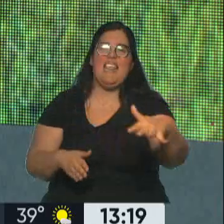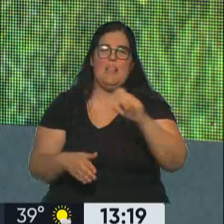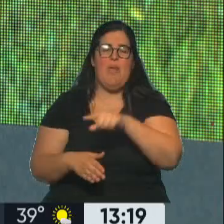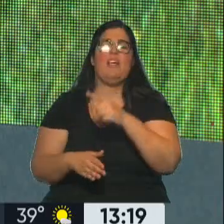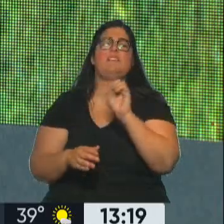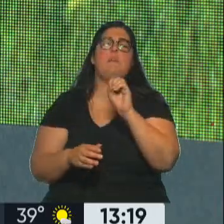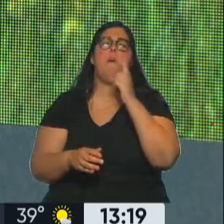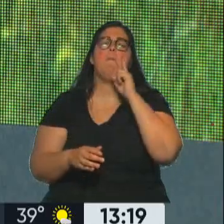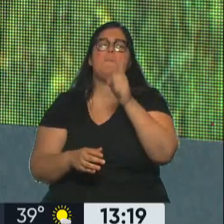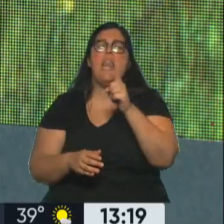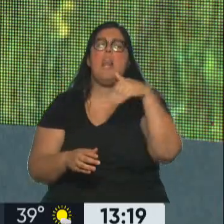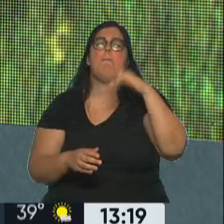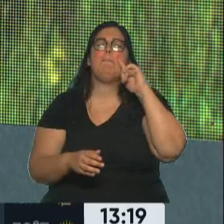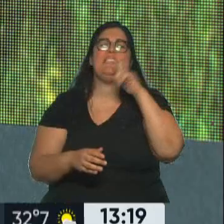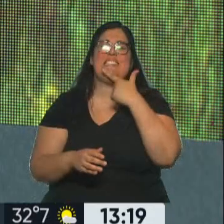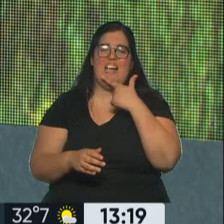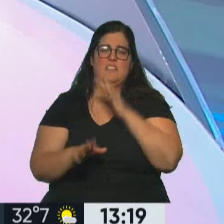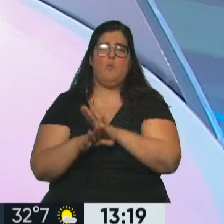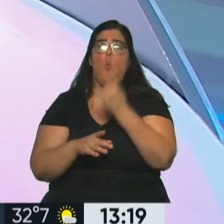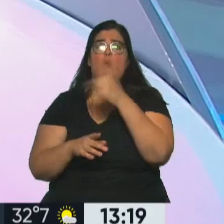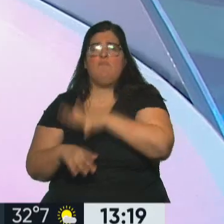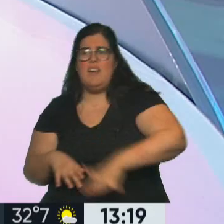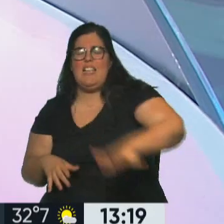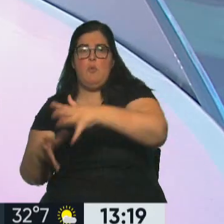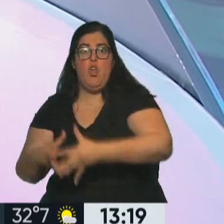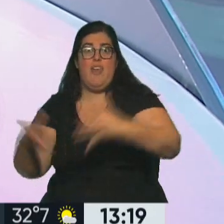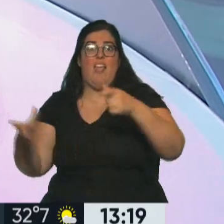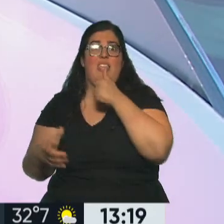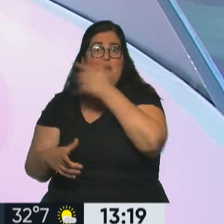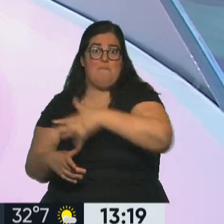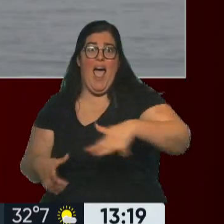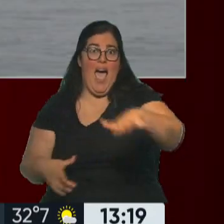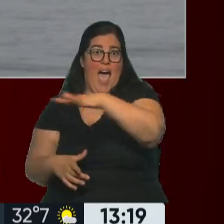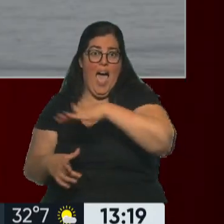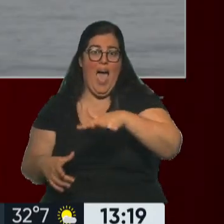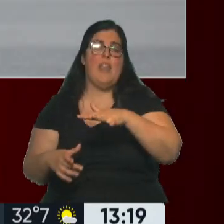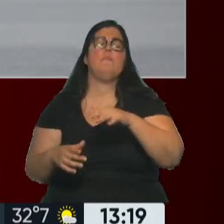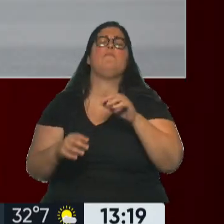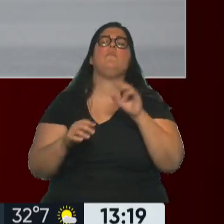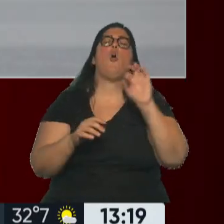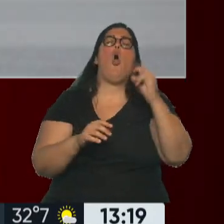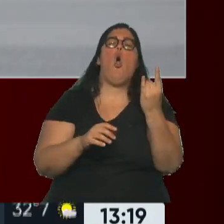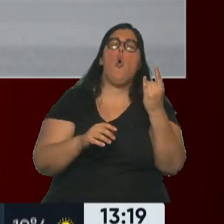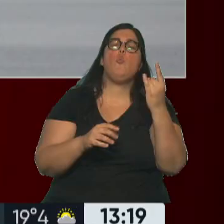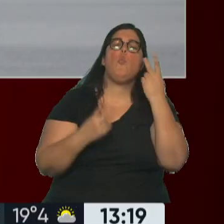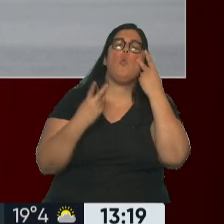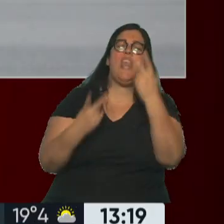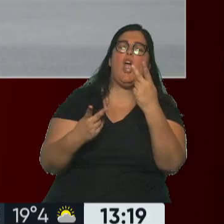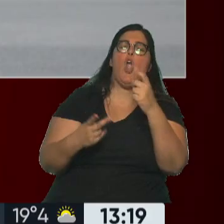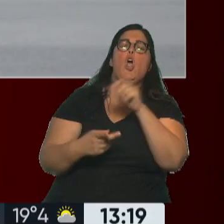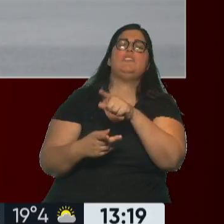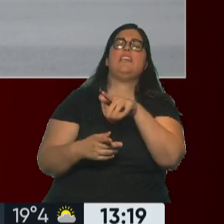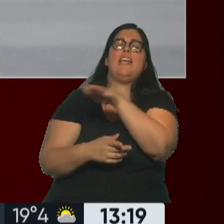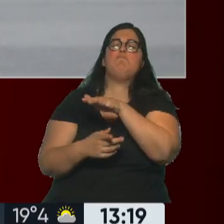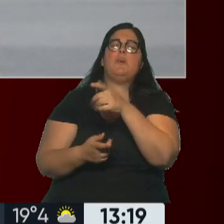porción muy grande de territorio marítimo, superior al que reconocen las Naciones Unidas respecto de la zona económica exclusiva, que